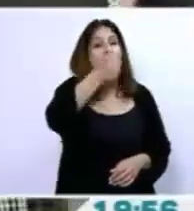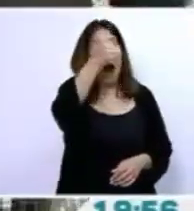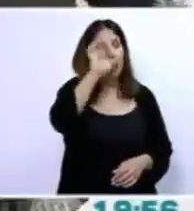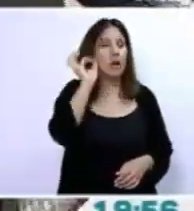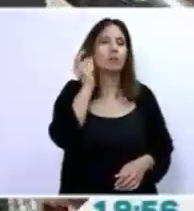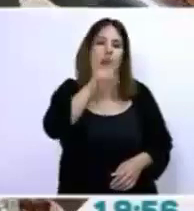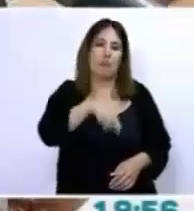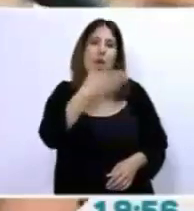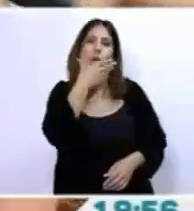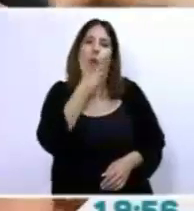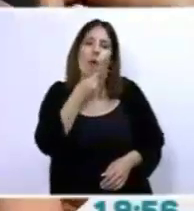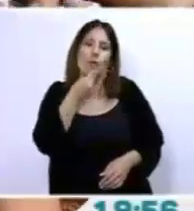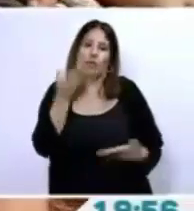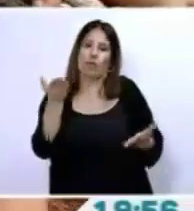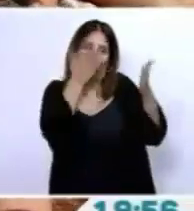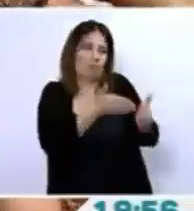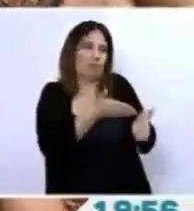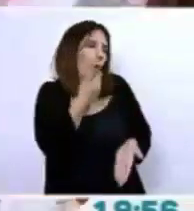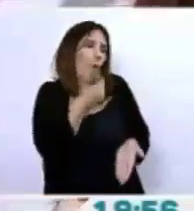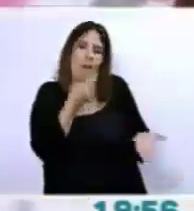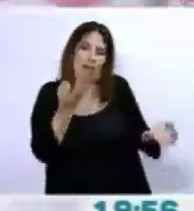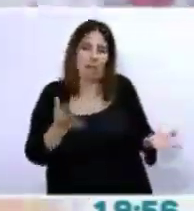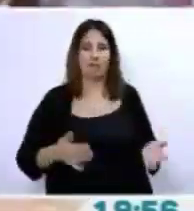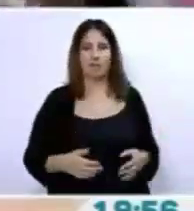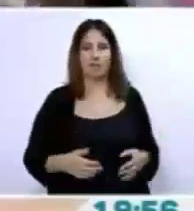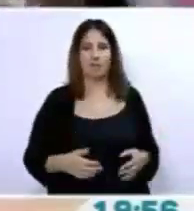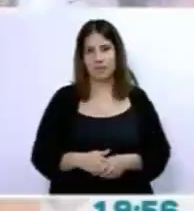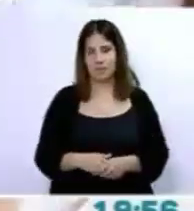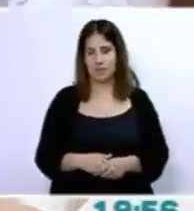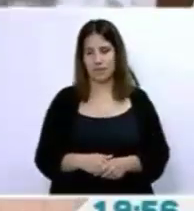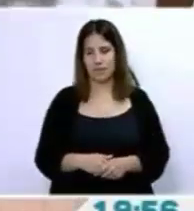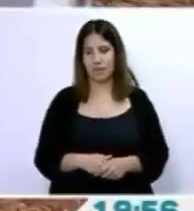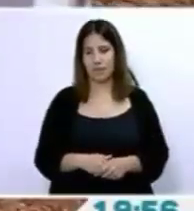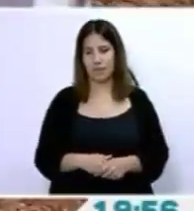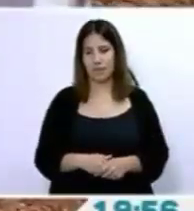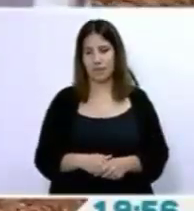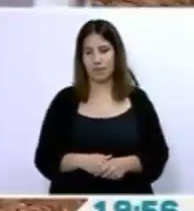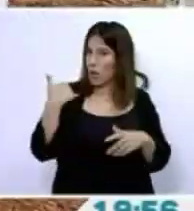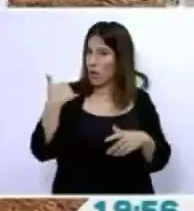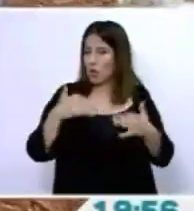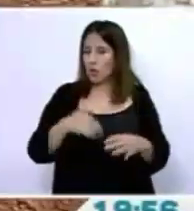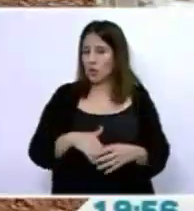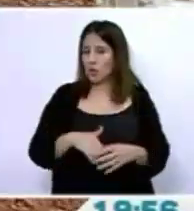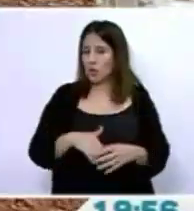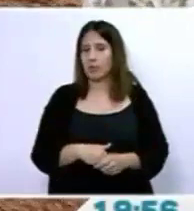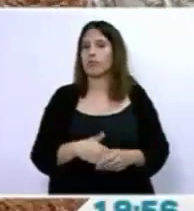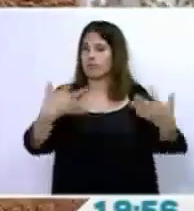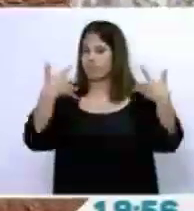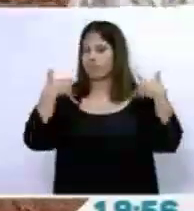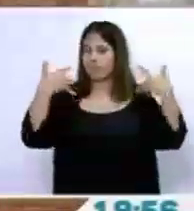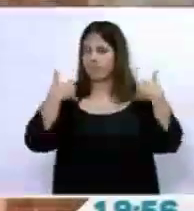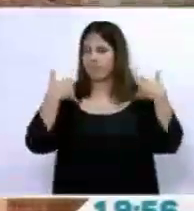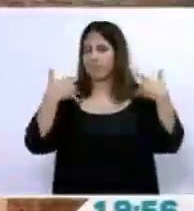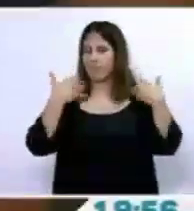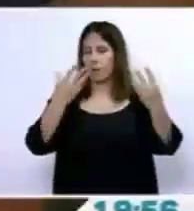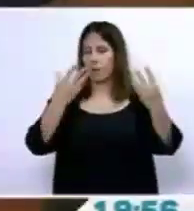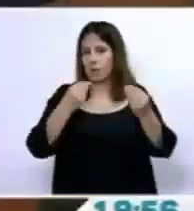iba a salir ella fea, sí, es muy guapa. Vaya año hemos pasado, ¿eh? Muy malo. Pues mucho,